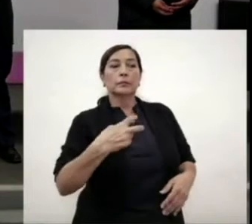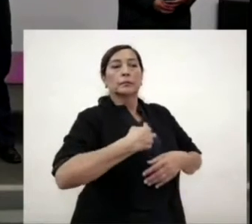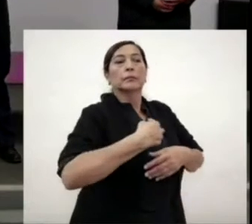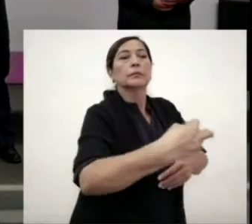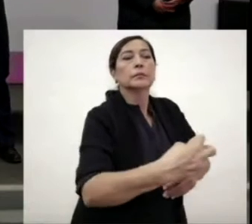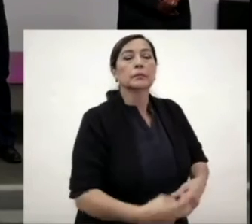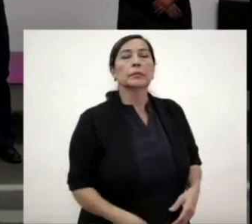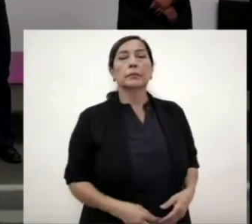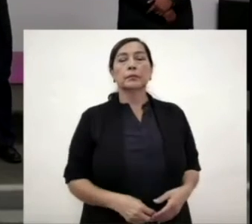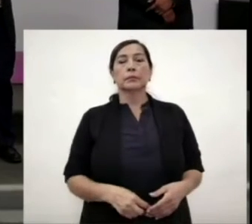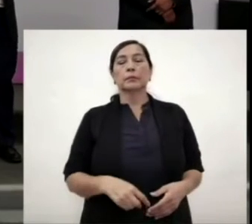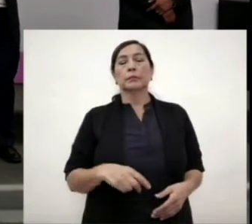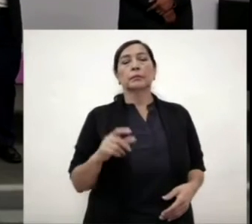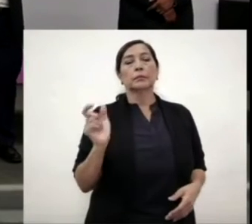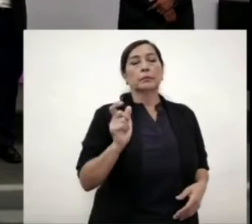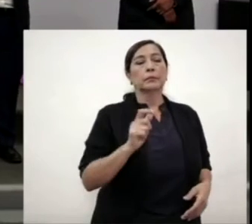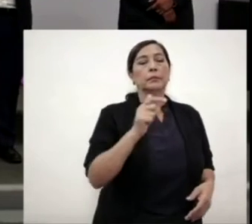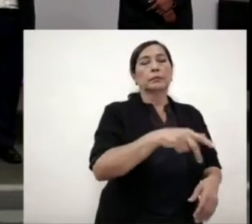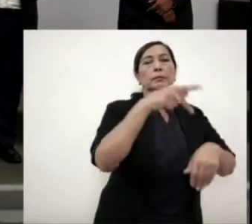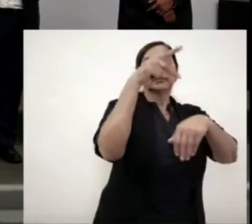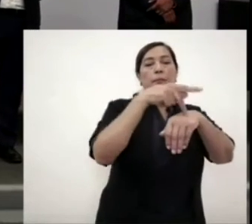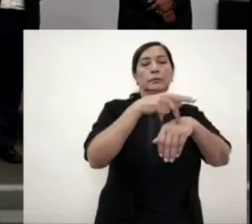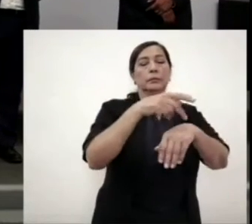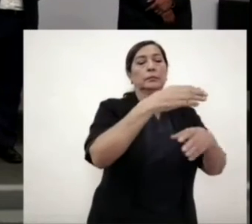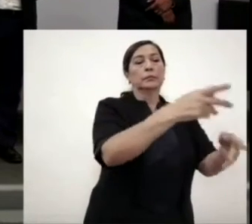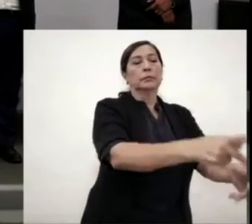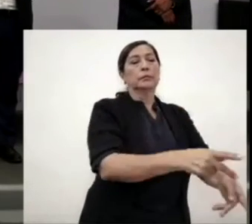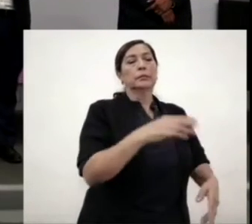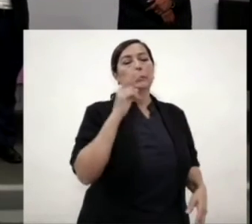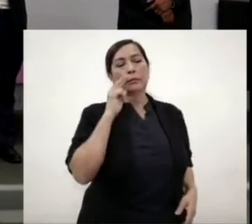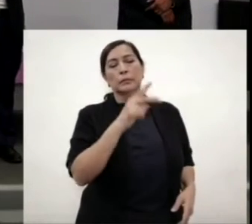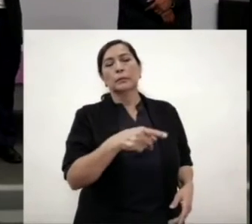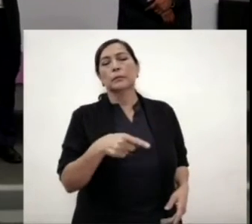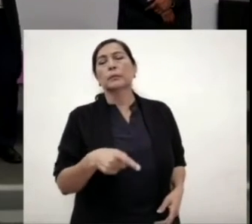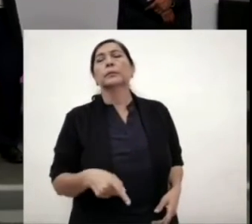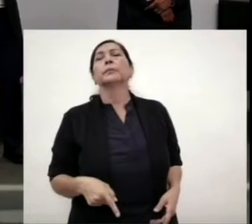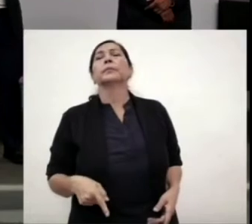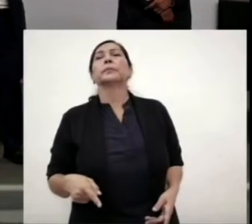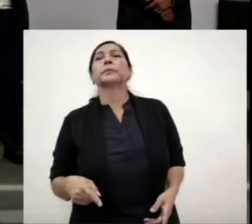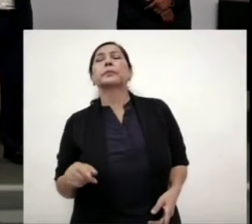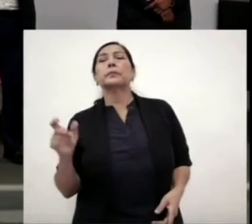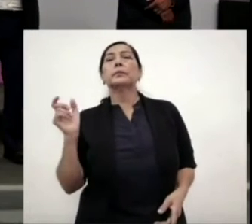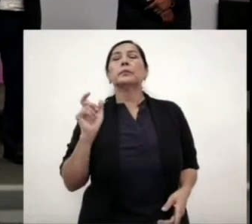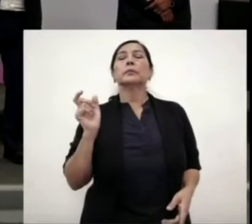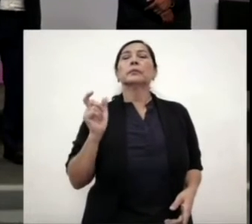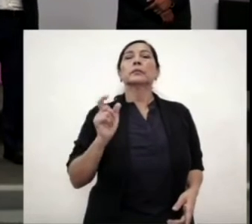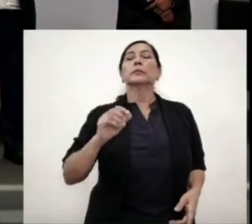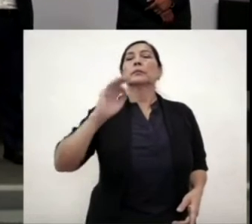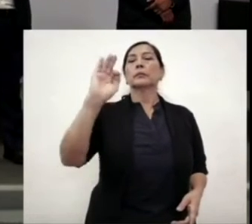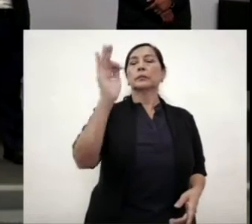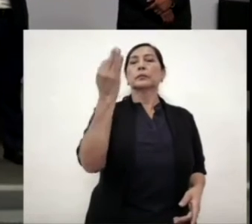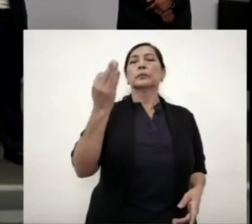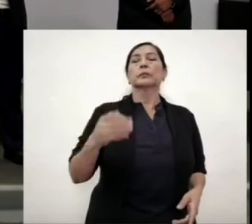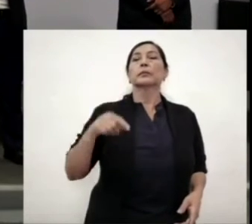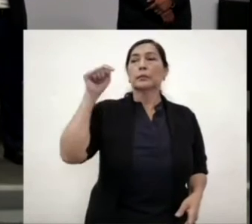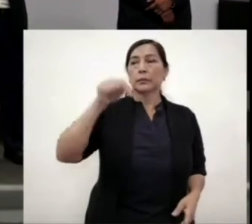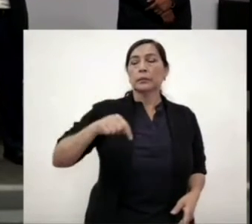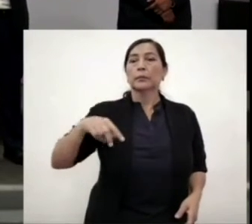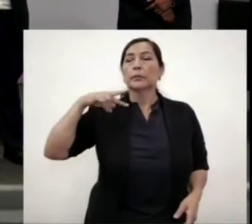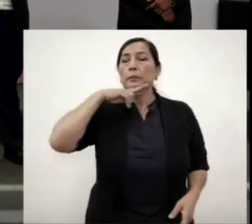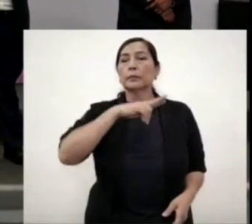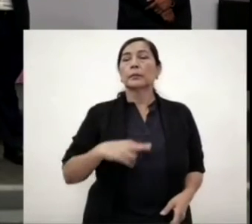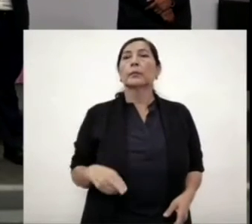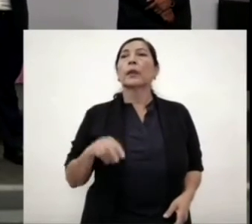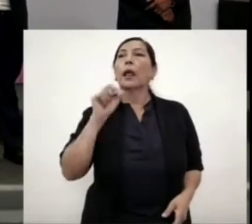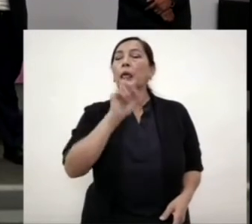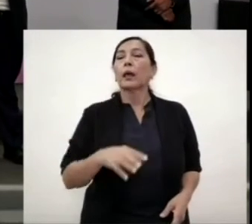inauguración del Centro Integral en Morelia, y ahí mismo definieron junto con el gobierno federal que en Zamora tenía que